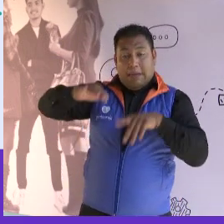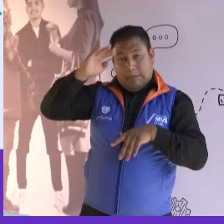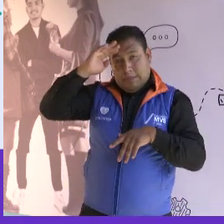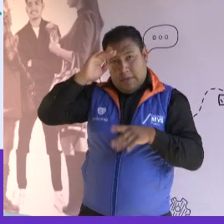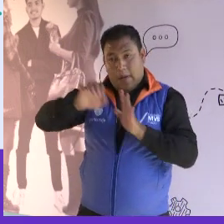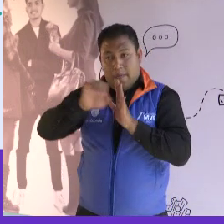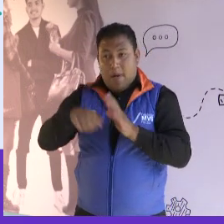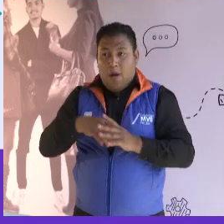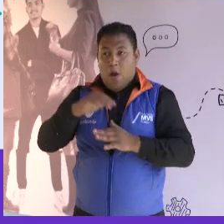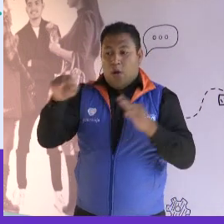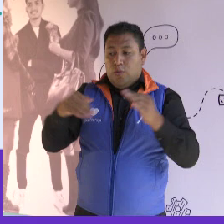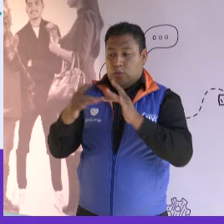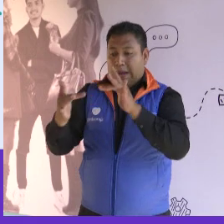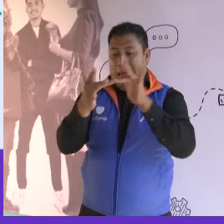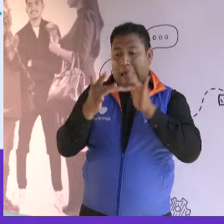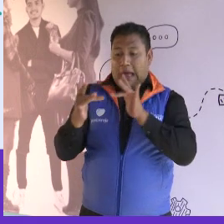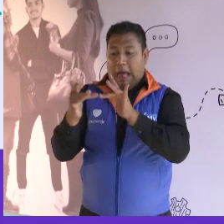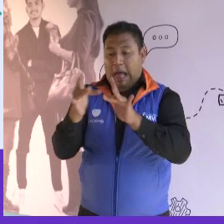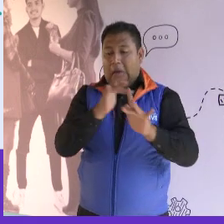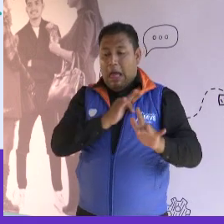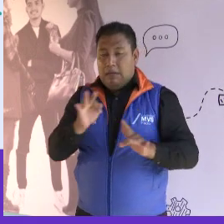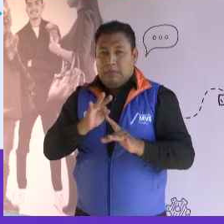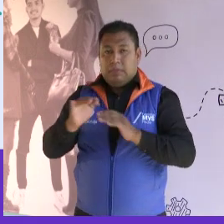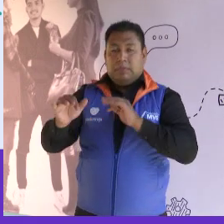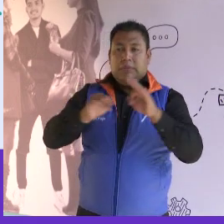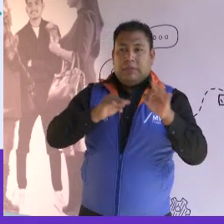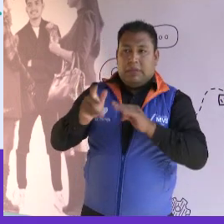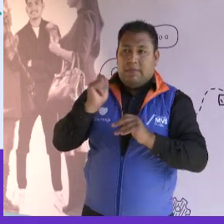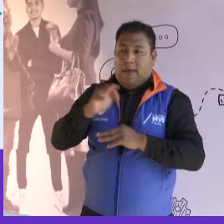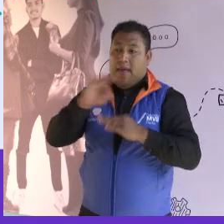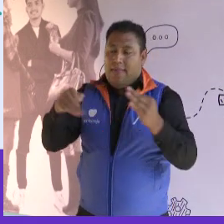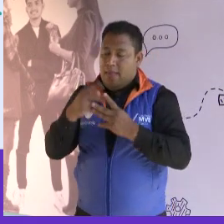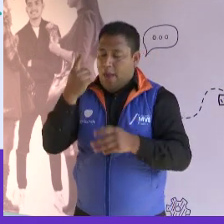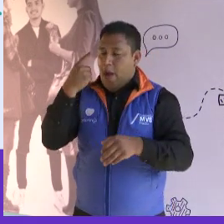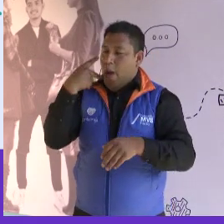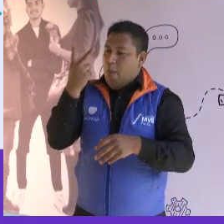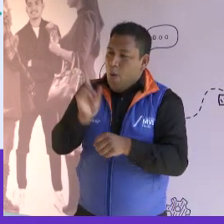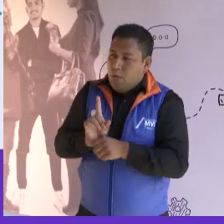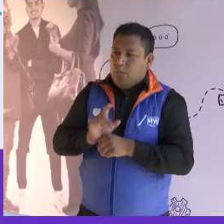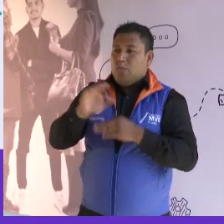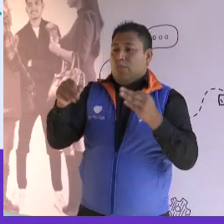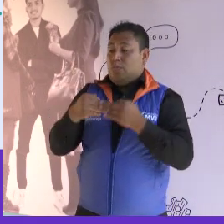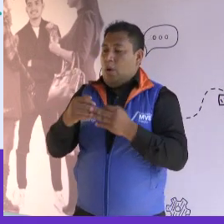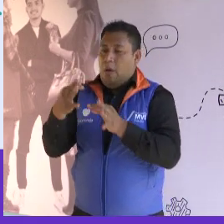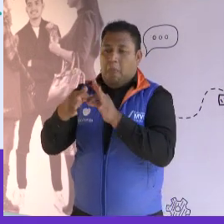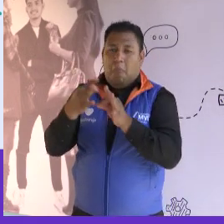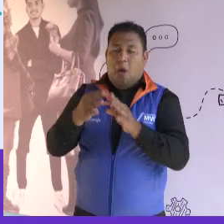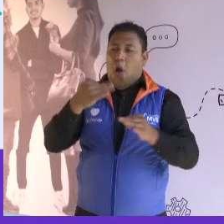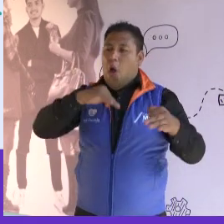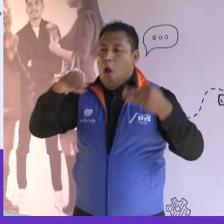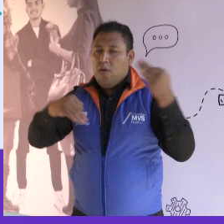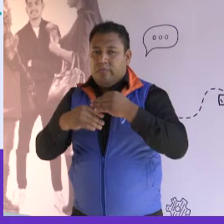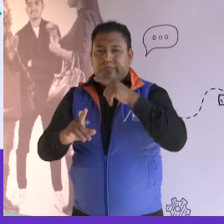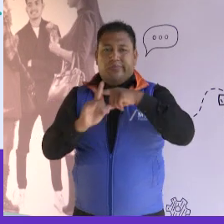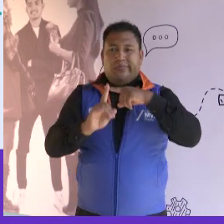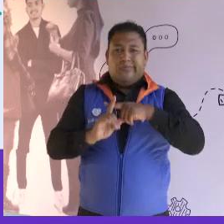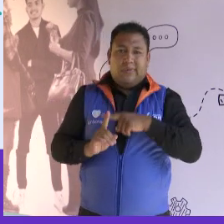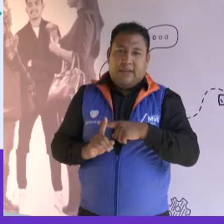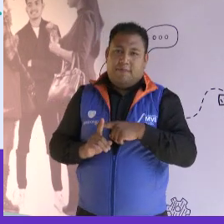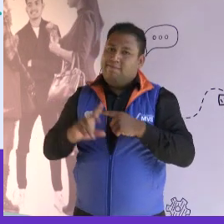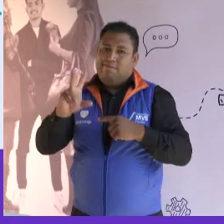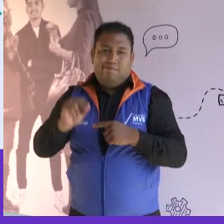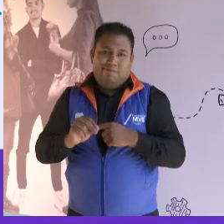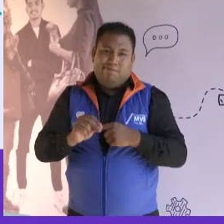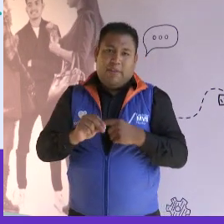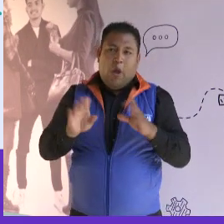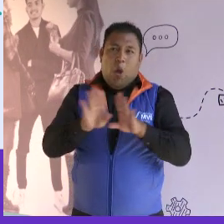es voluntario y todos tenemos una buena actitud y todo va a salir, ¿no? Y la realidad es que no, tenemos que sistematizar cómo lo vamos a hacer,